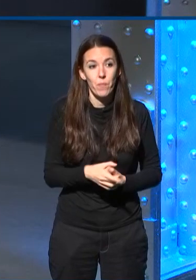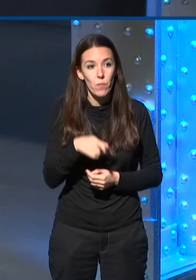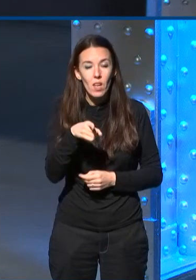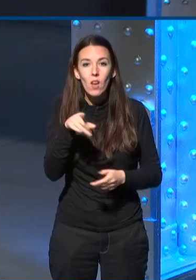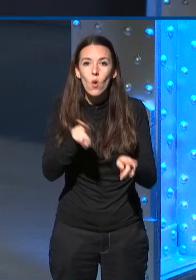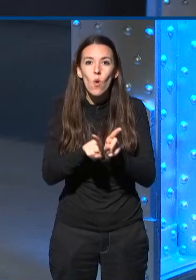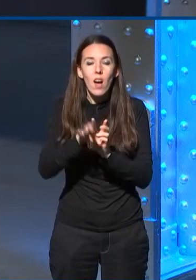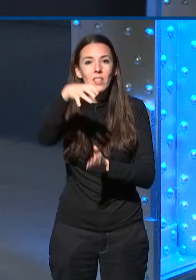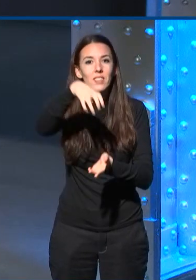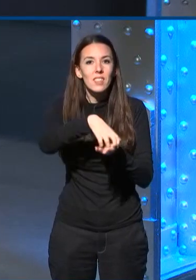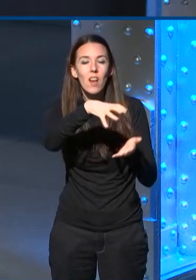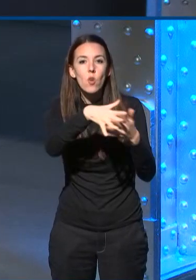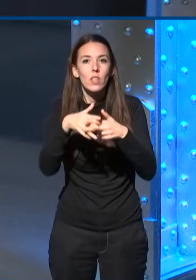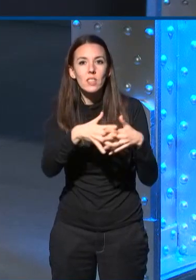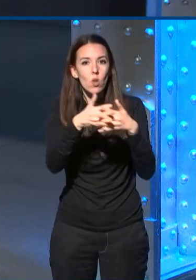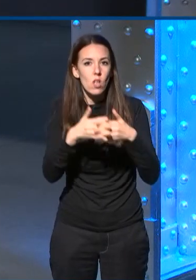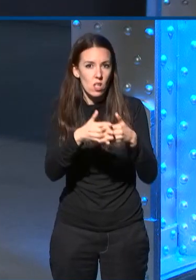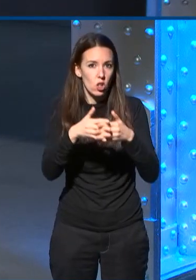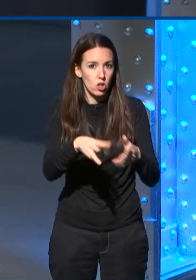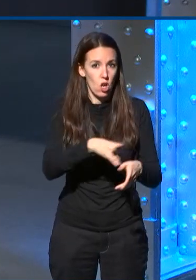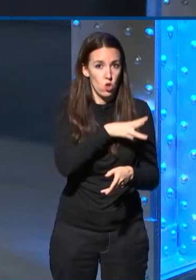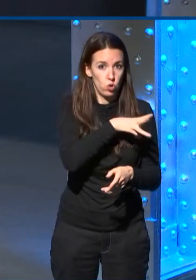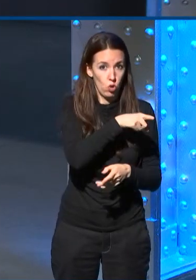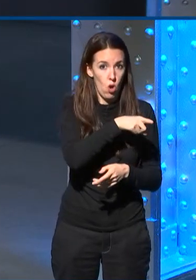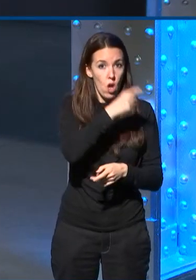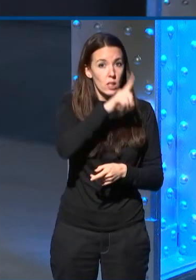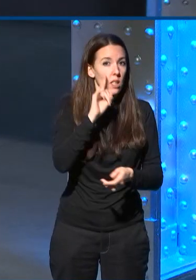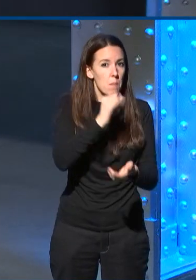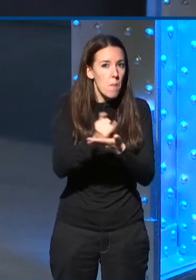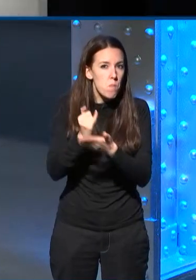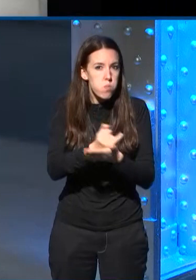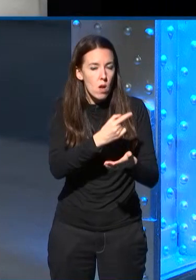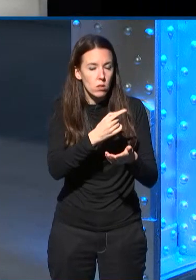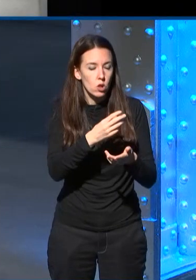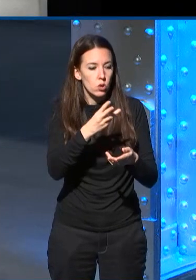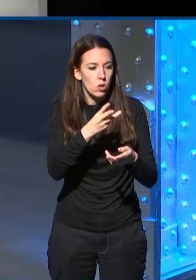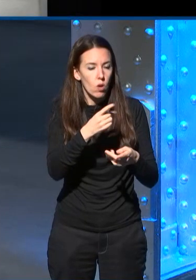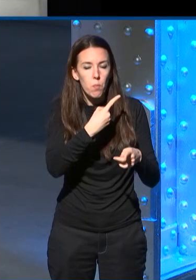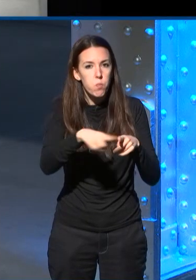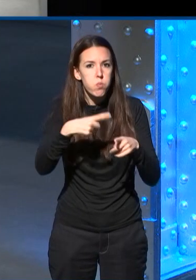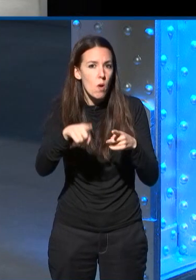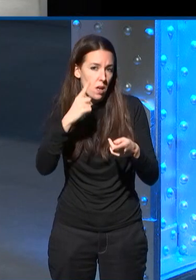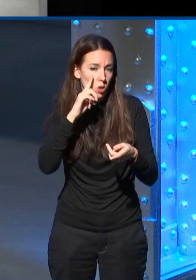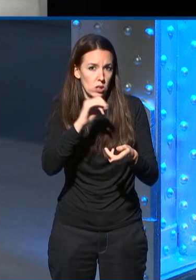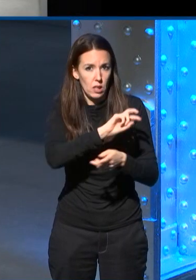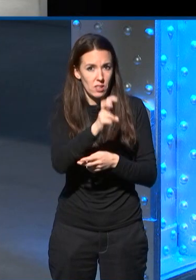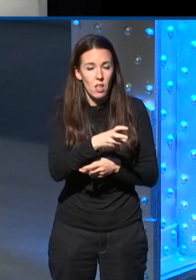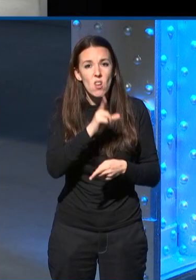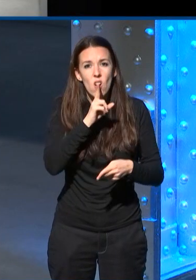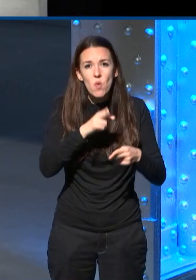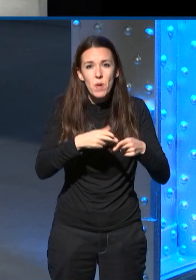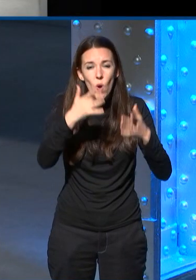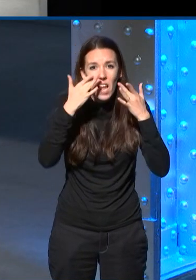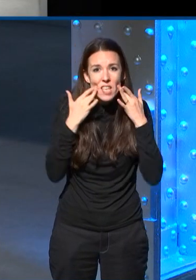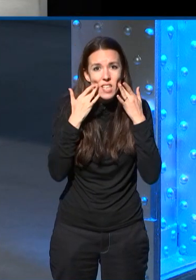una instalación que tienen los estadounidenses en Houston, donde pues, también prueban distintas cosas. Nunca he entendido lo del módulo de ese higiénico, porque